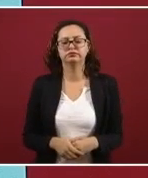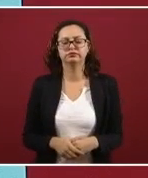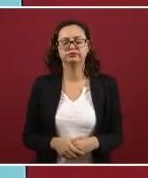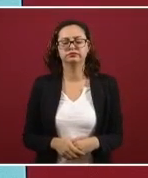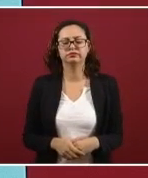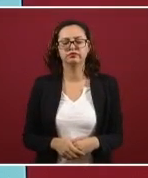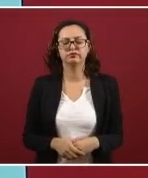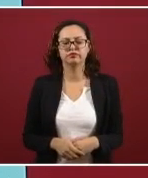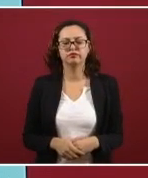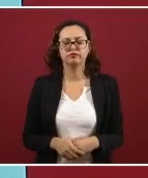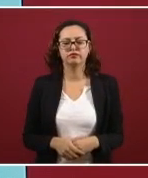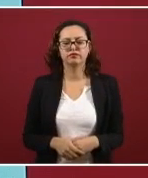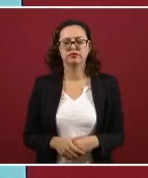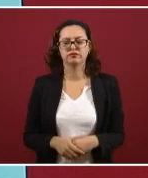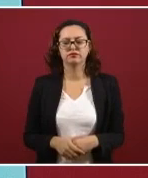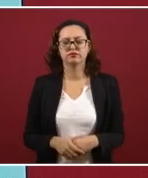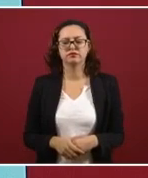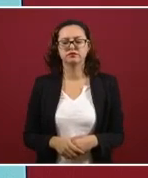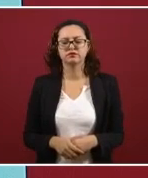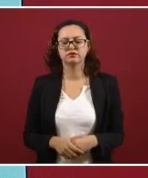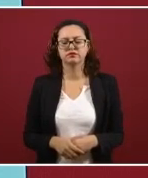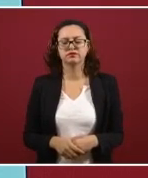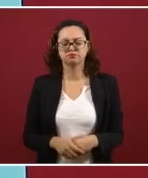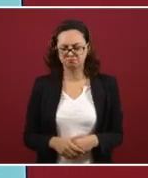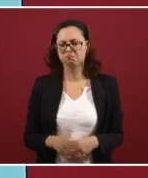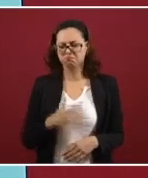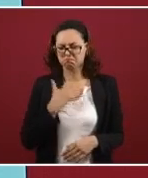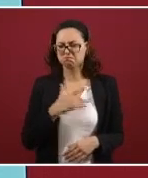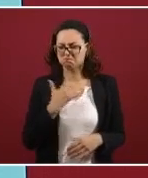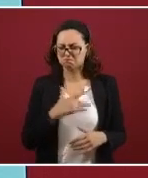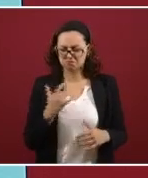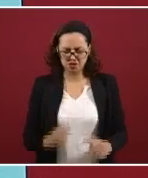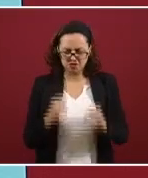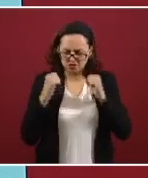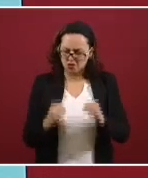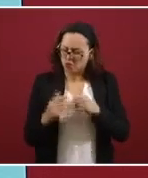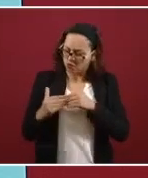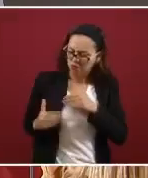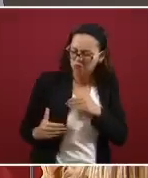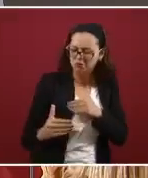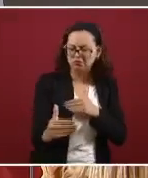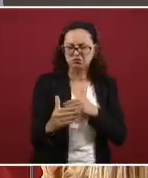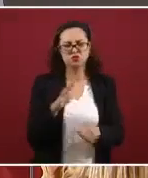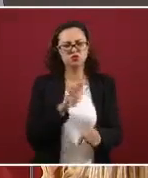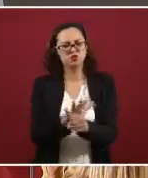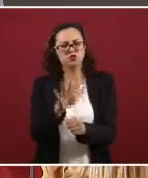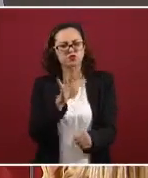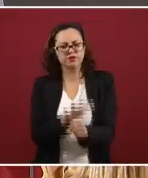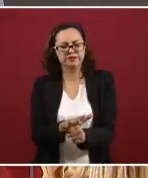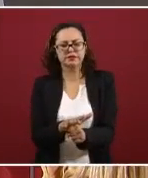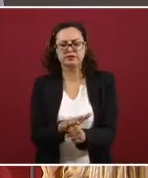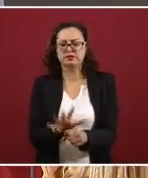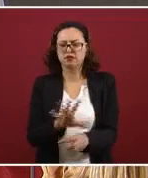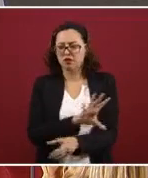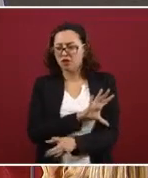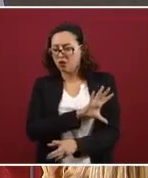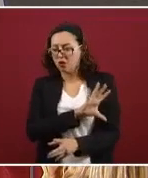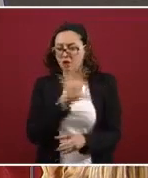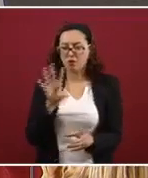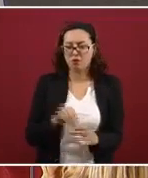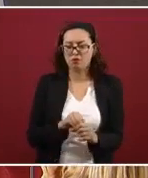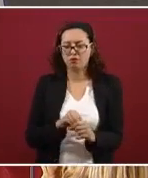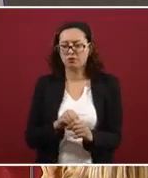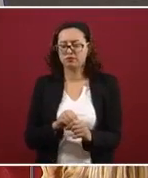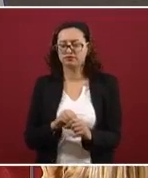duda que nos alcanzará el tiempo para consumar